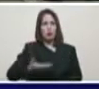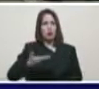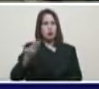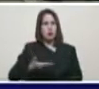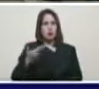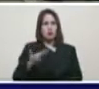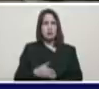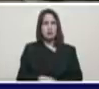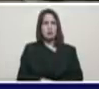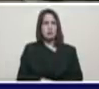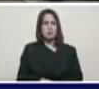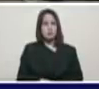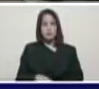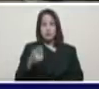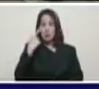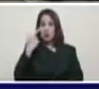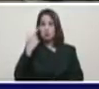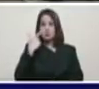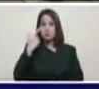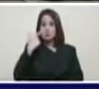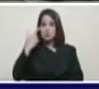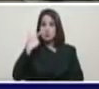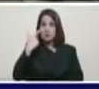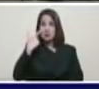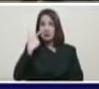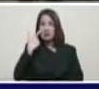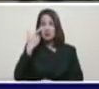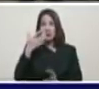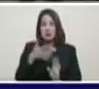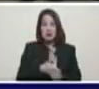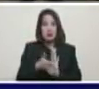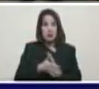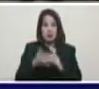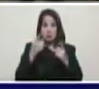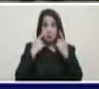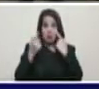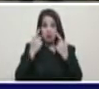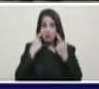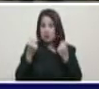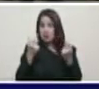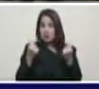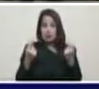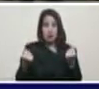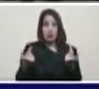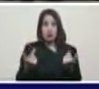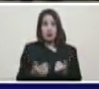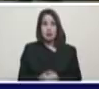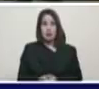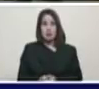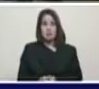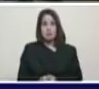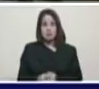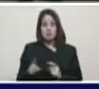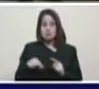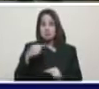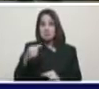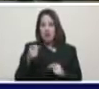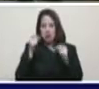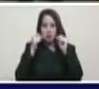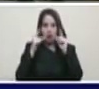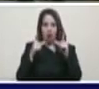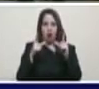importantes pendi y se dice pendientes y vista sorpresas